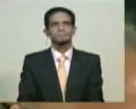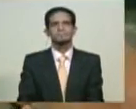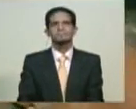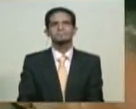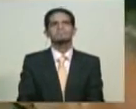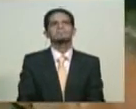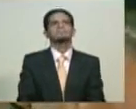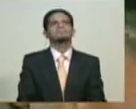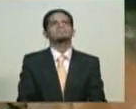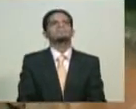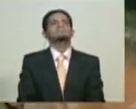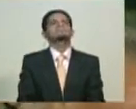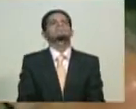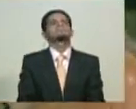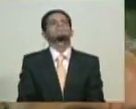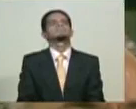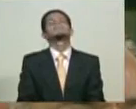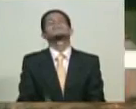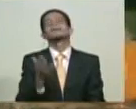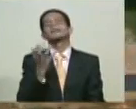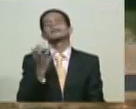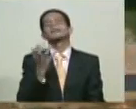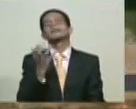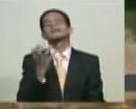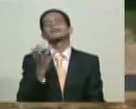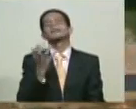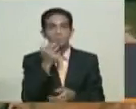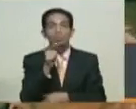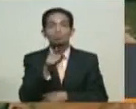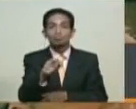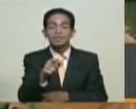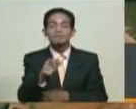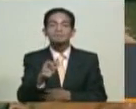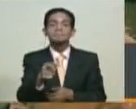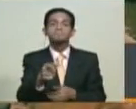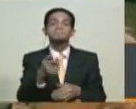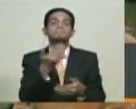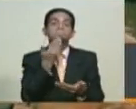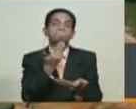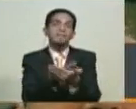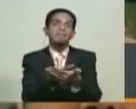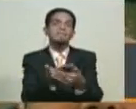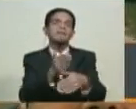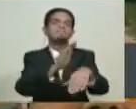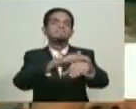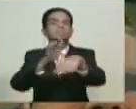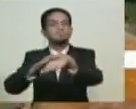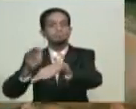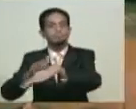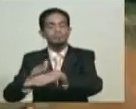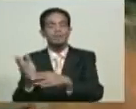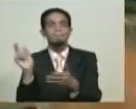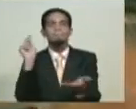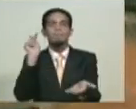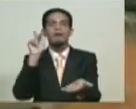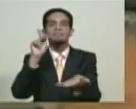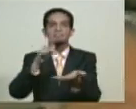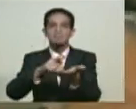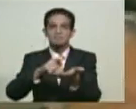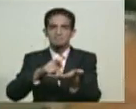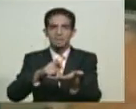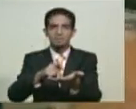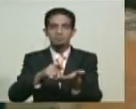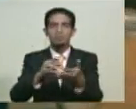no es que venga enérgico, sino que suponga a la participación, a la concertación, a